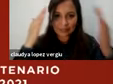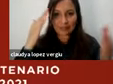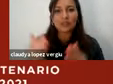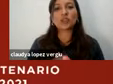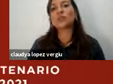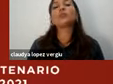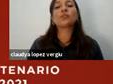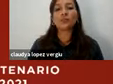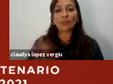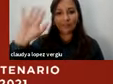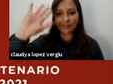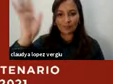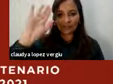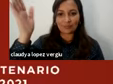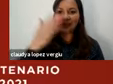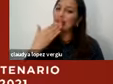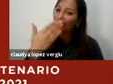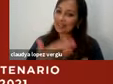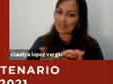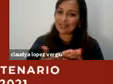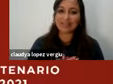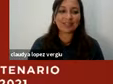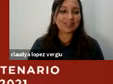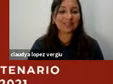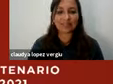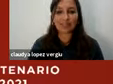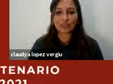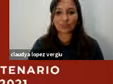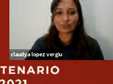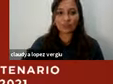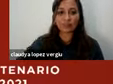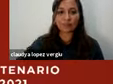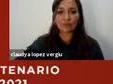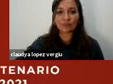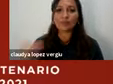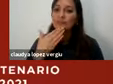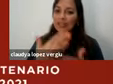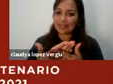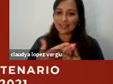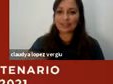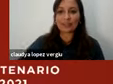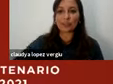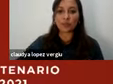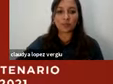Gracias, nos vemos hasta próximo. Muchas gracias. Gracias. Gracias a todos.